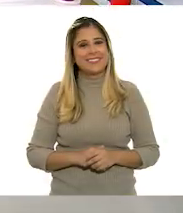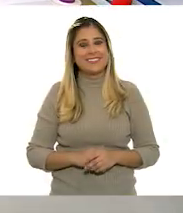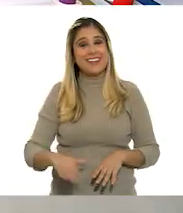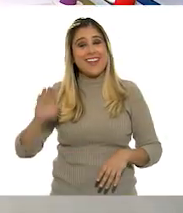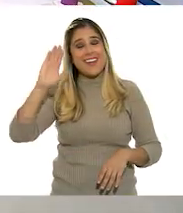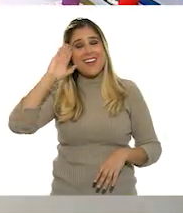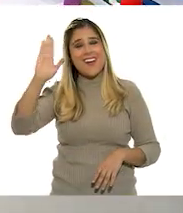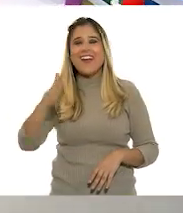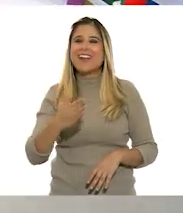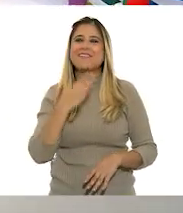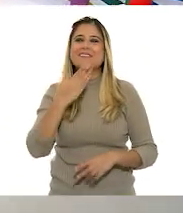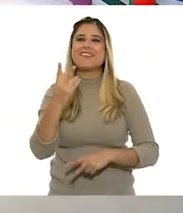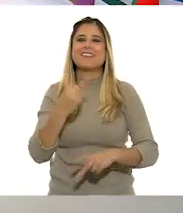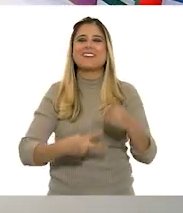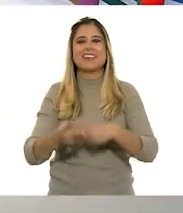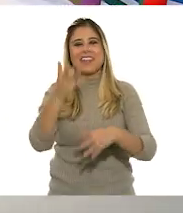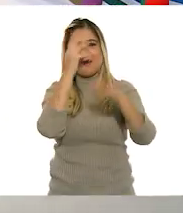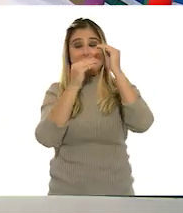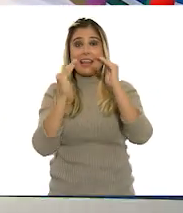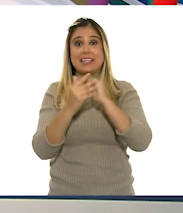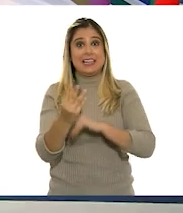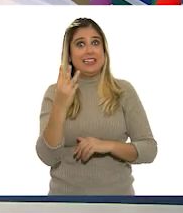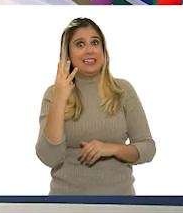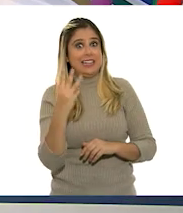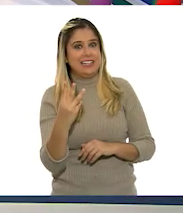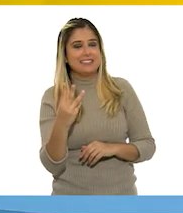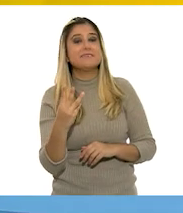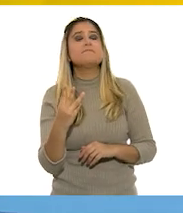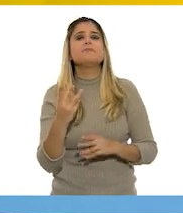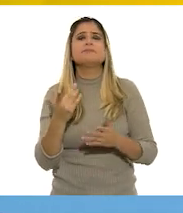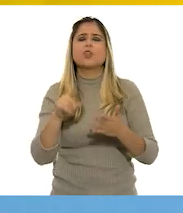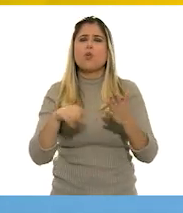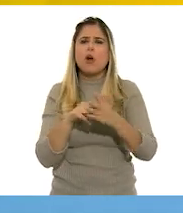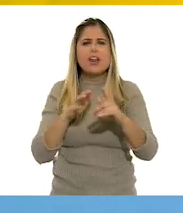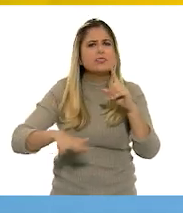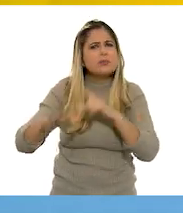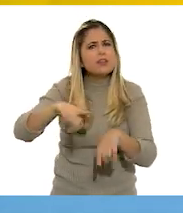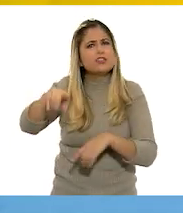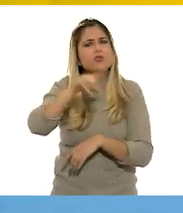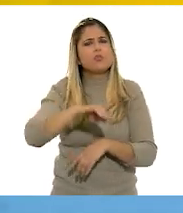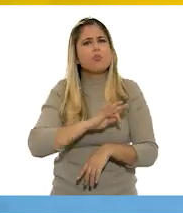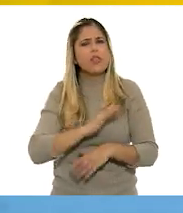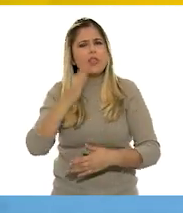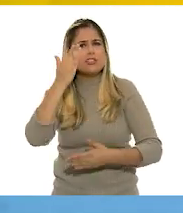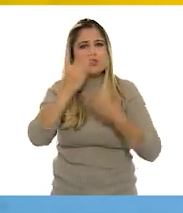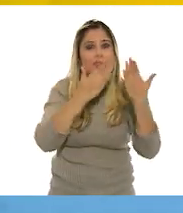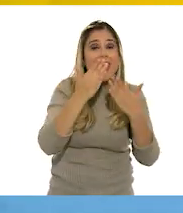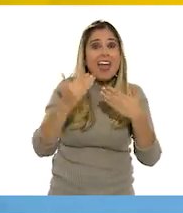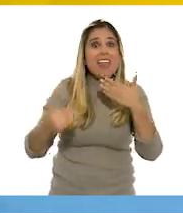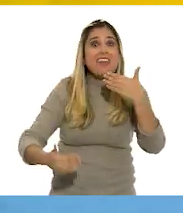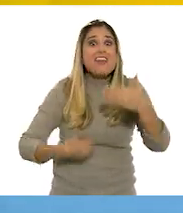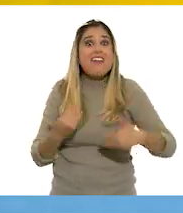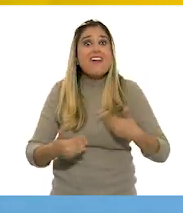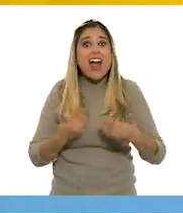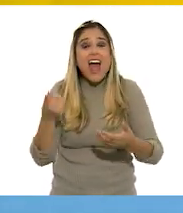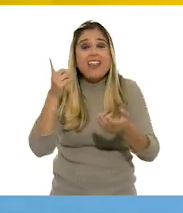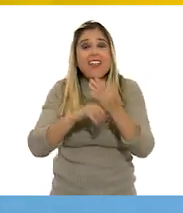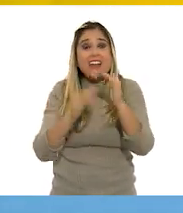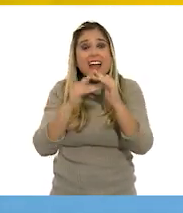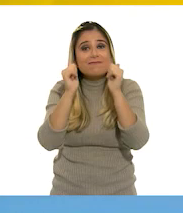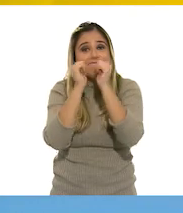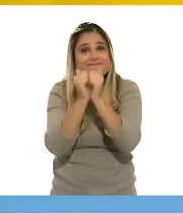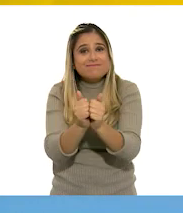Hola, les damos la bienvenida a Aprende en Casa 3, un espacio en el que vamos a poder estudiar y divertirnos desde nuestros